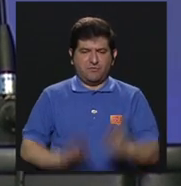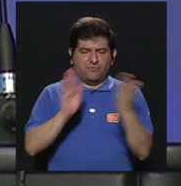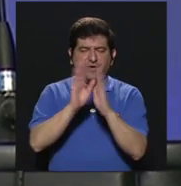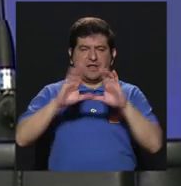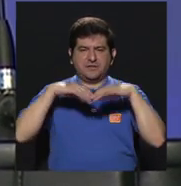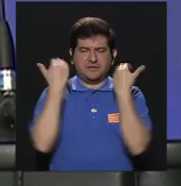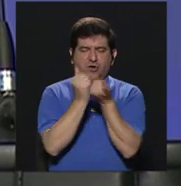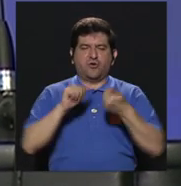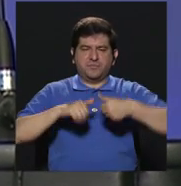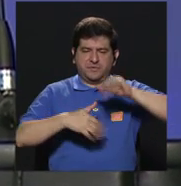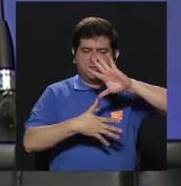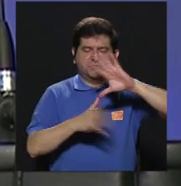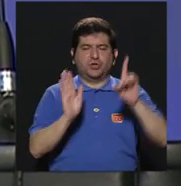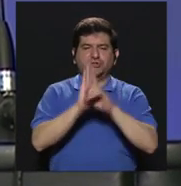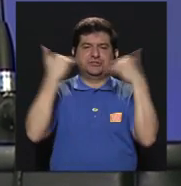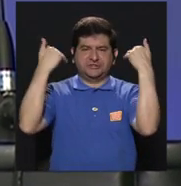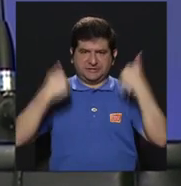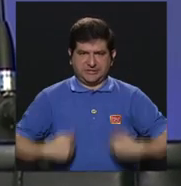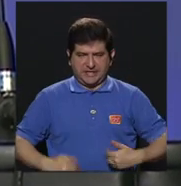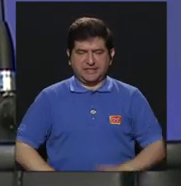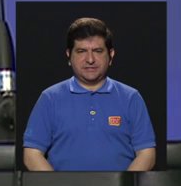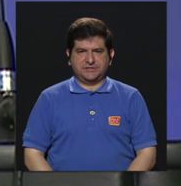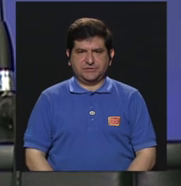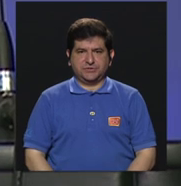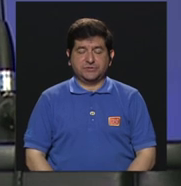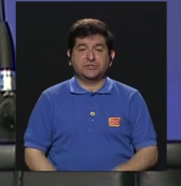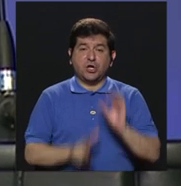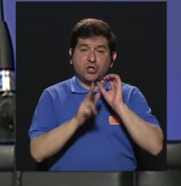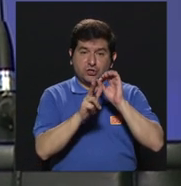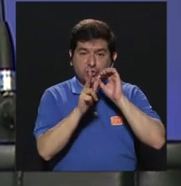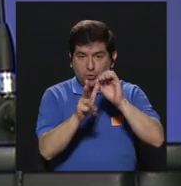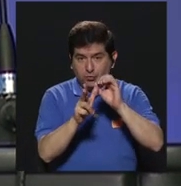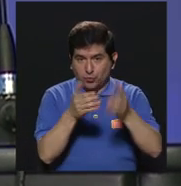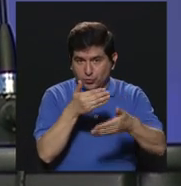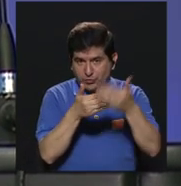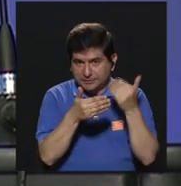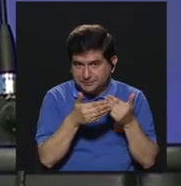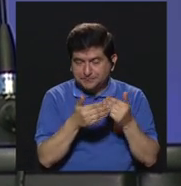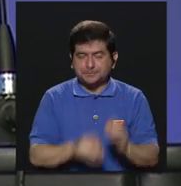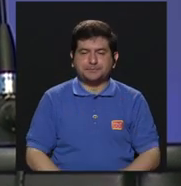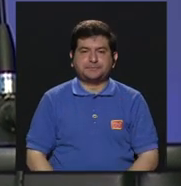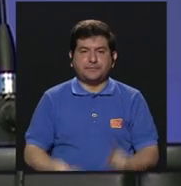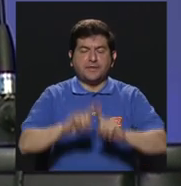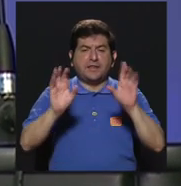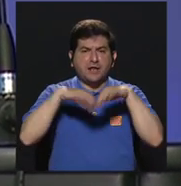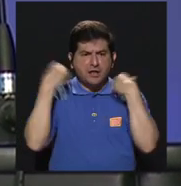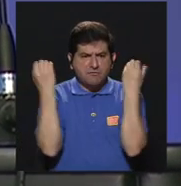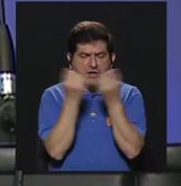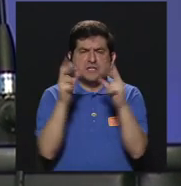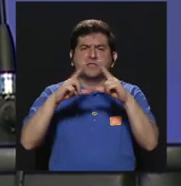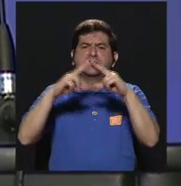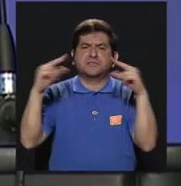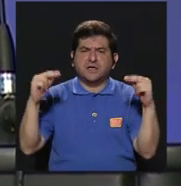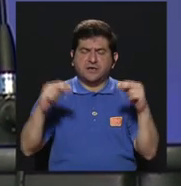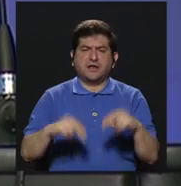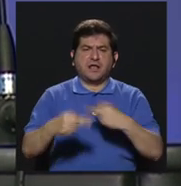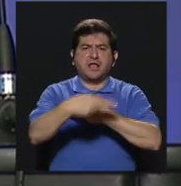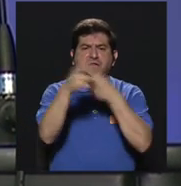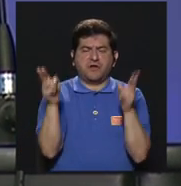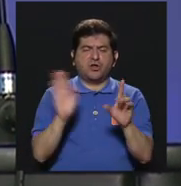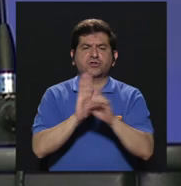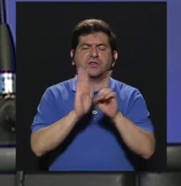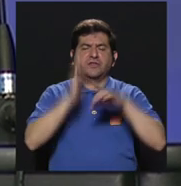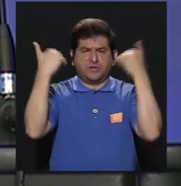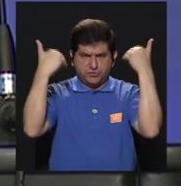Comisión Interamericana de Derechos Humanos, celebrada en octubre, varias organizaciones nicaragüenses y regionales de